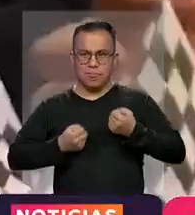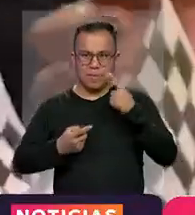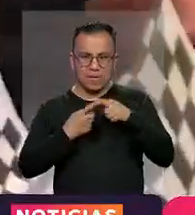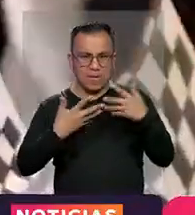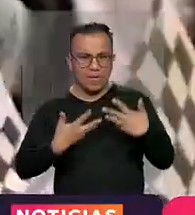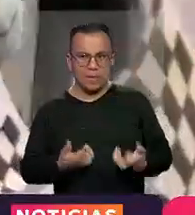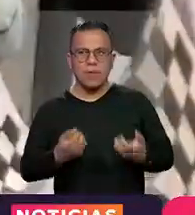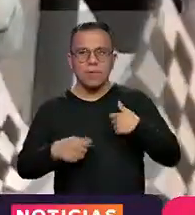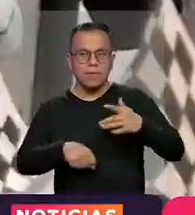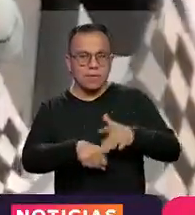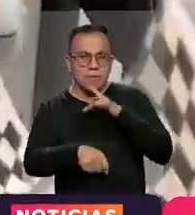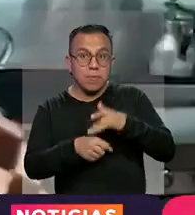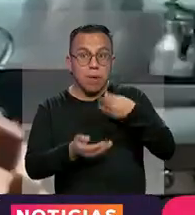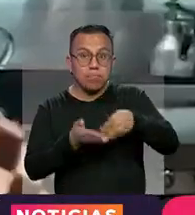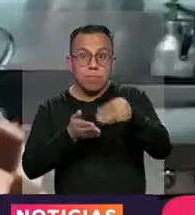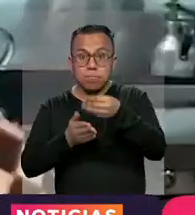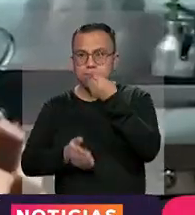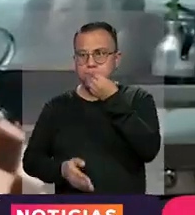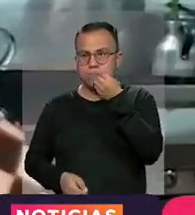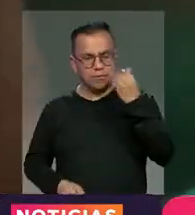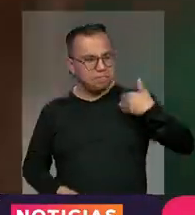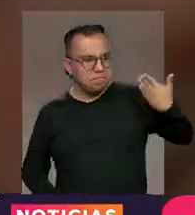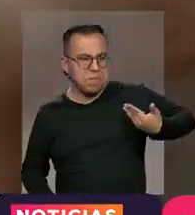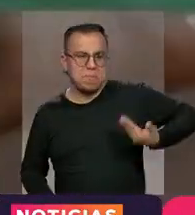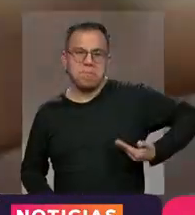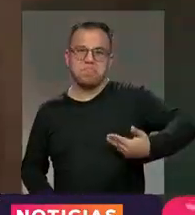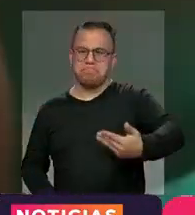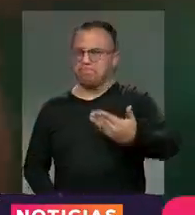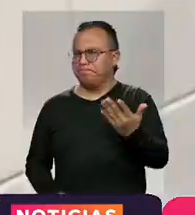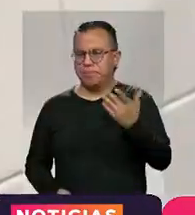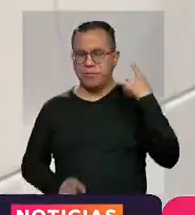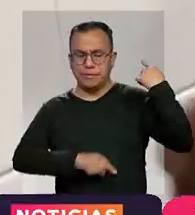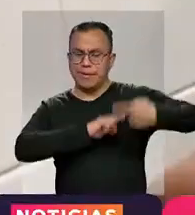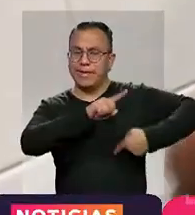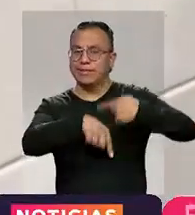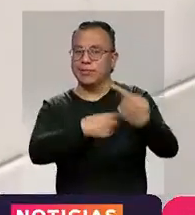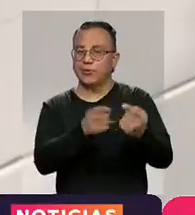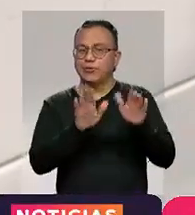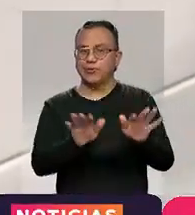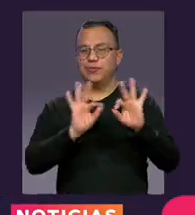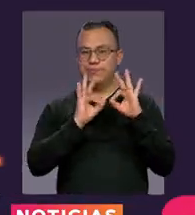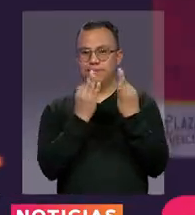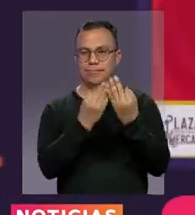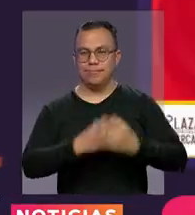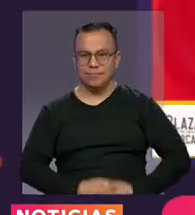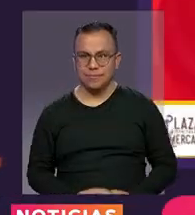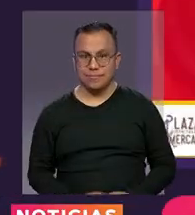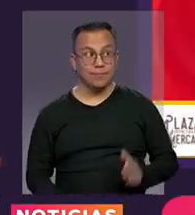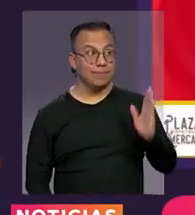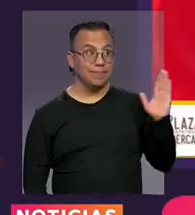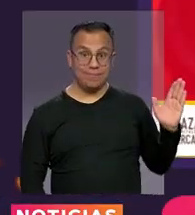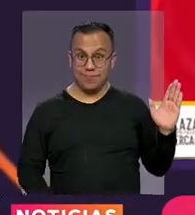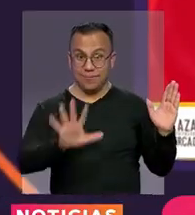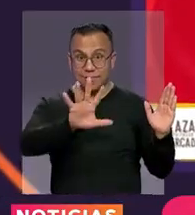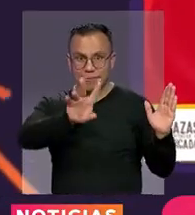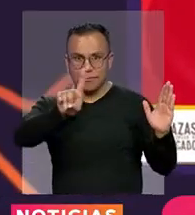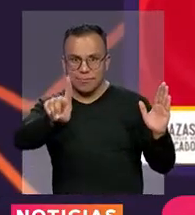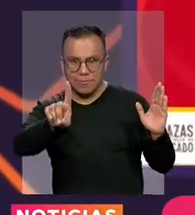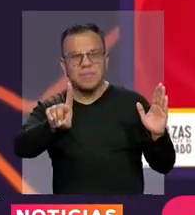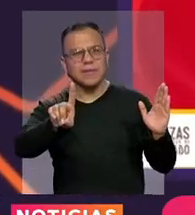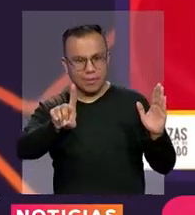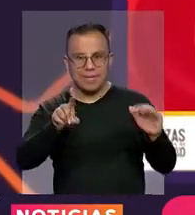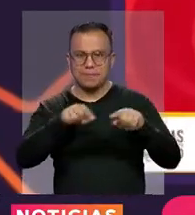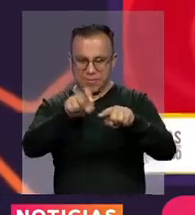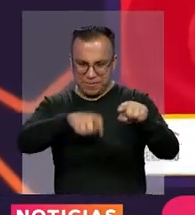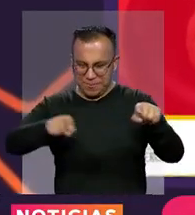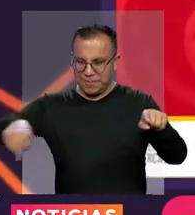que más llamativa a ver estos platos toda la vida. Eso es como una tradición de familia. Son más de 51 puntos en